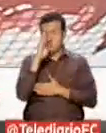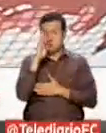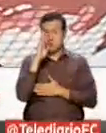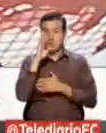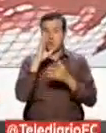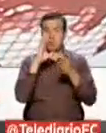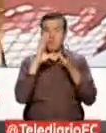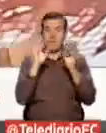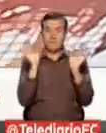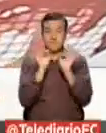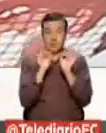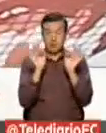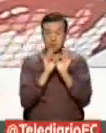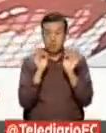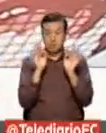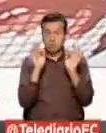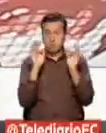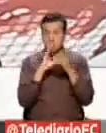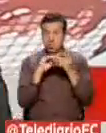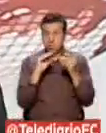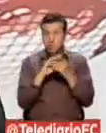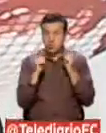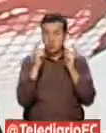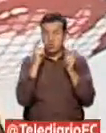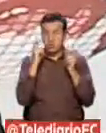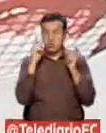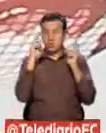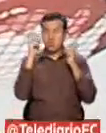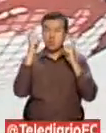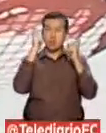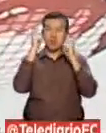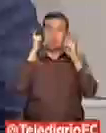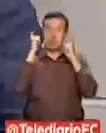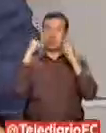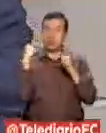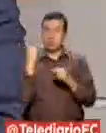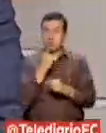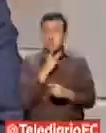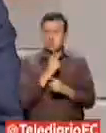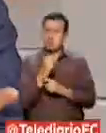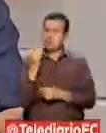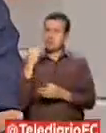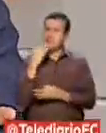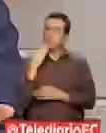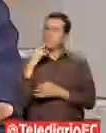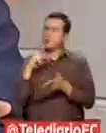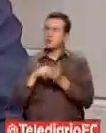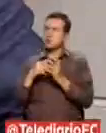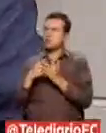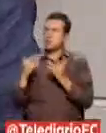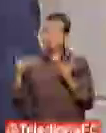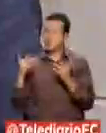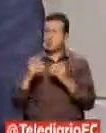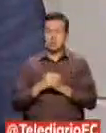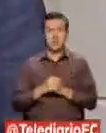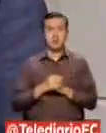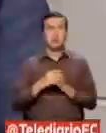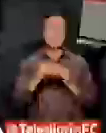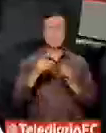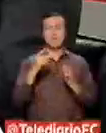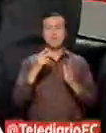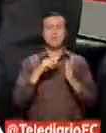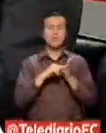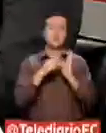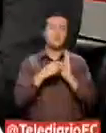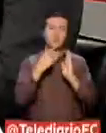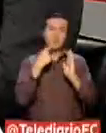de Facebook, la conciencia sobre que un algoritmo está gobernando nuestra manera de actuar. Y que, ¿podría explicar usted eso a nuestras audiencias? Los algoritmos lo que